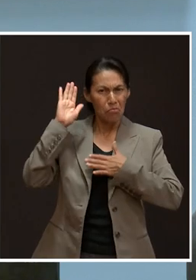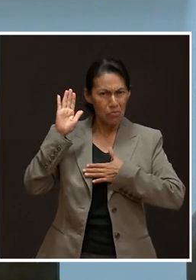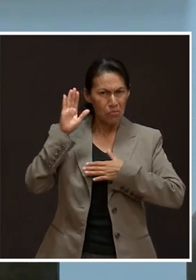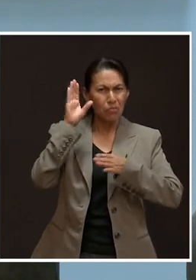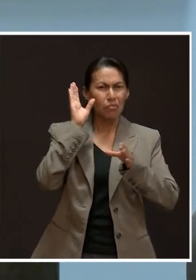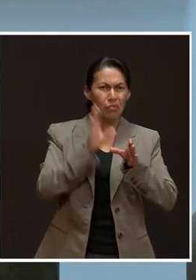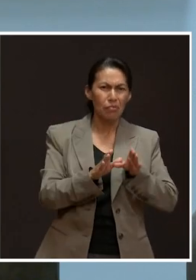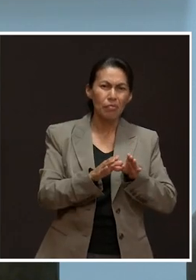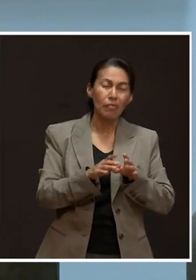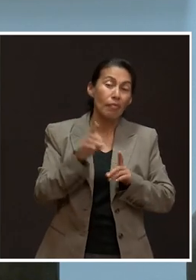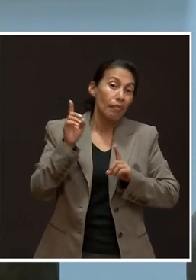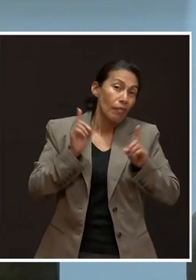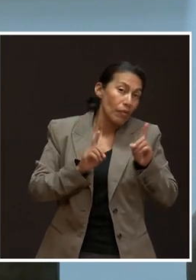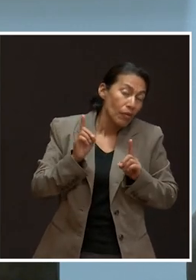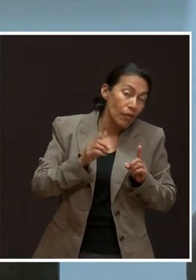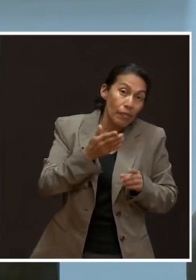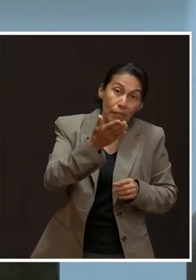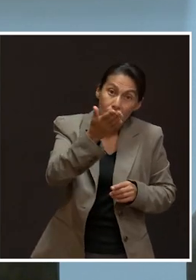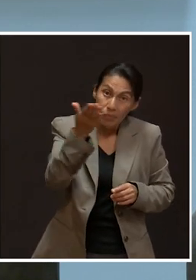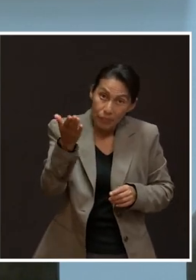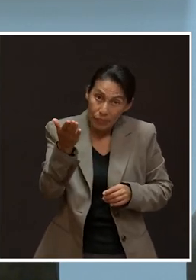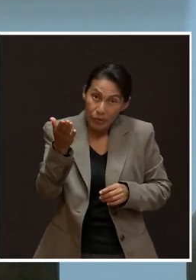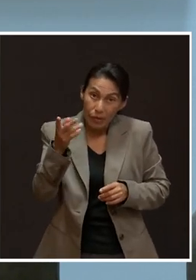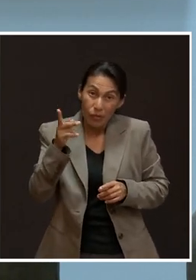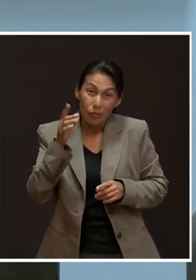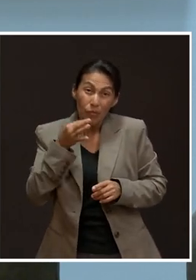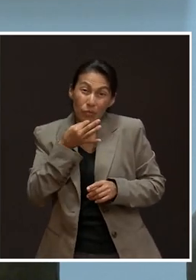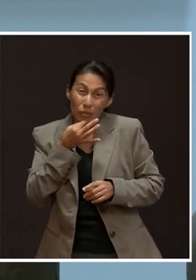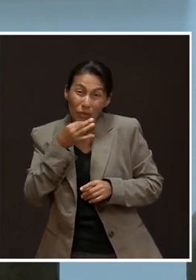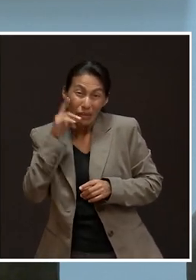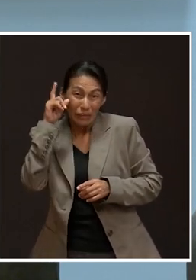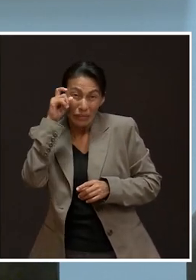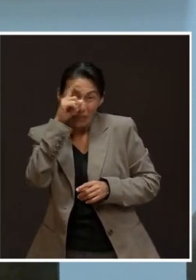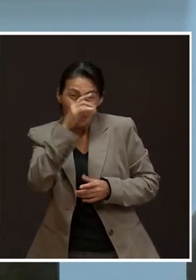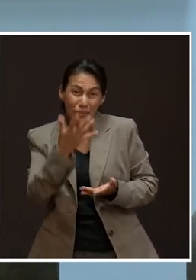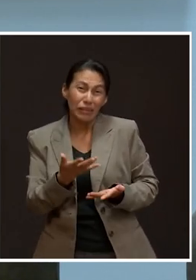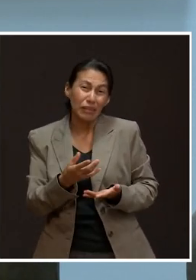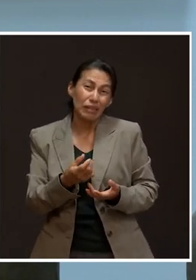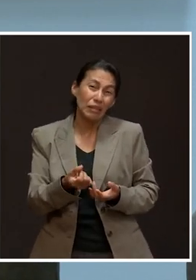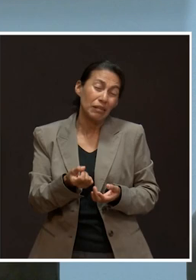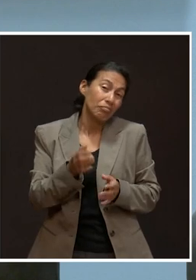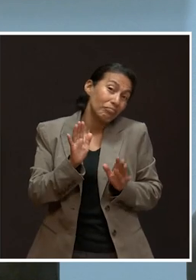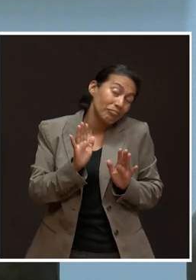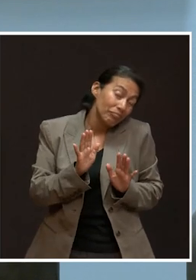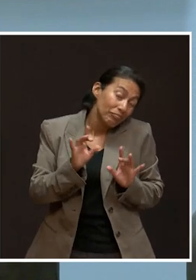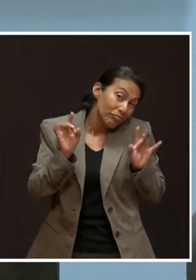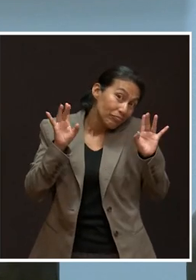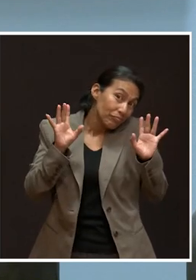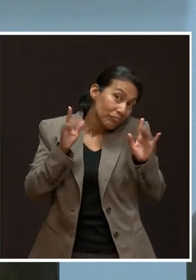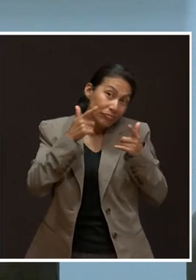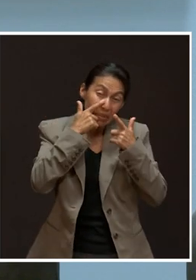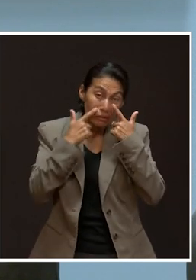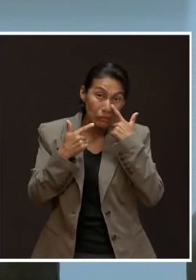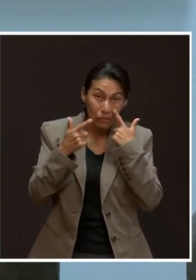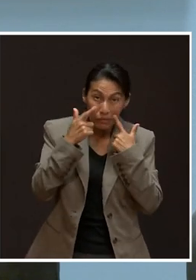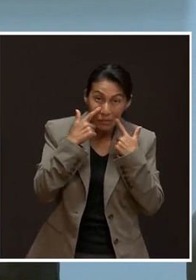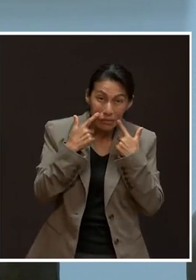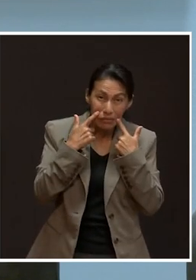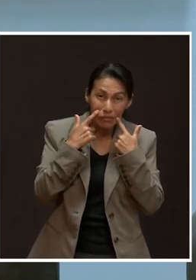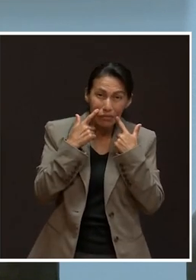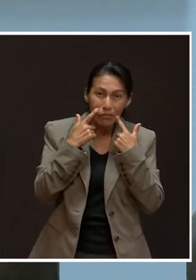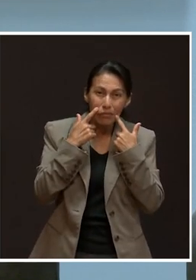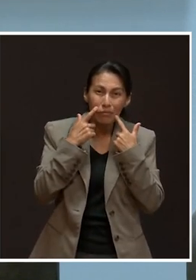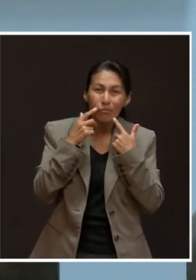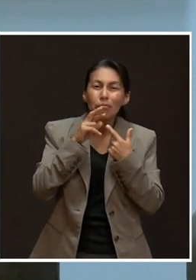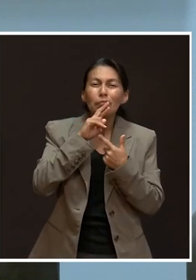Probablemente alguno de ustedes también esté pasando momentos difíciles y esté llorando. Qué